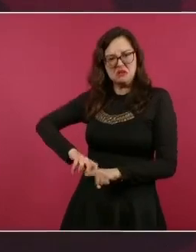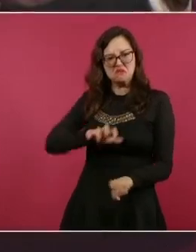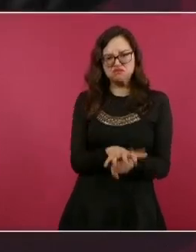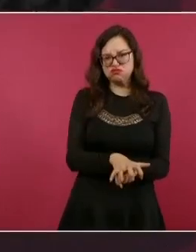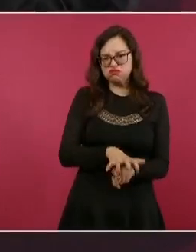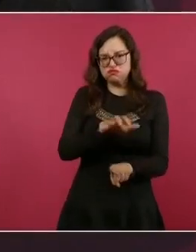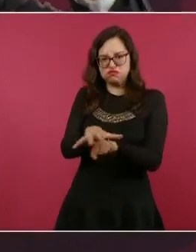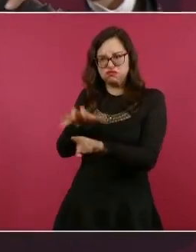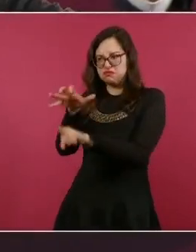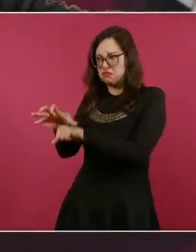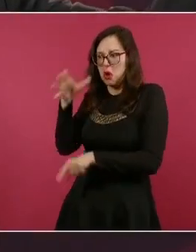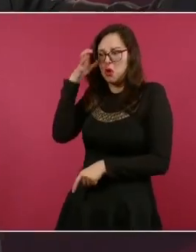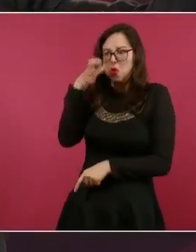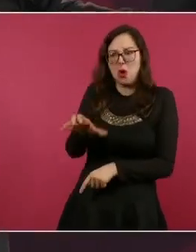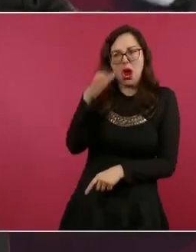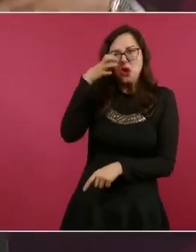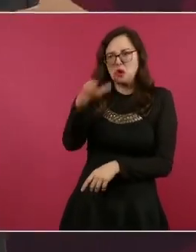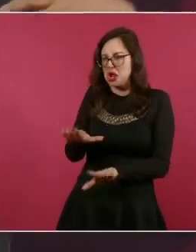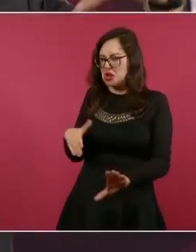muchísimos